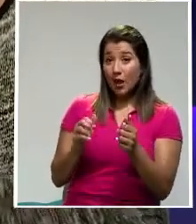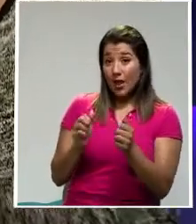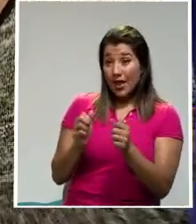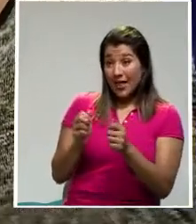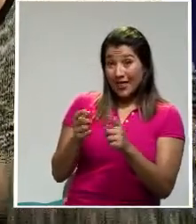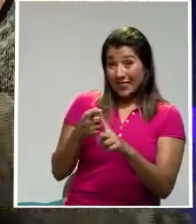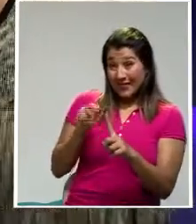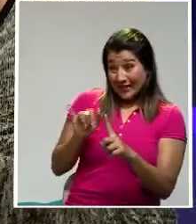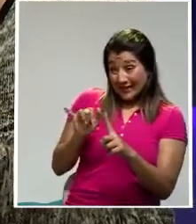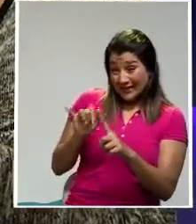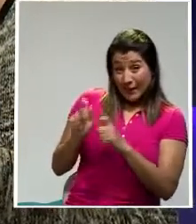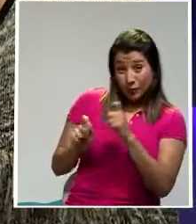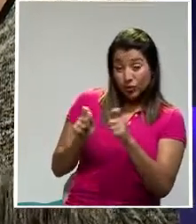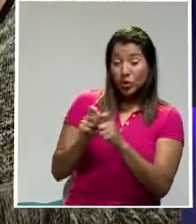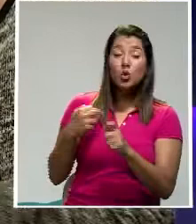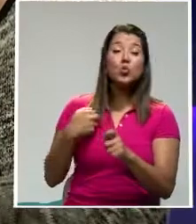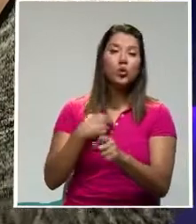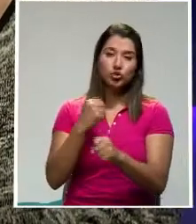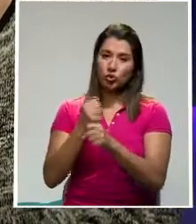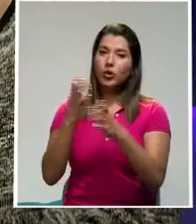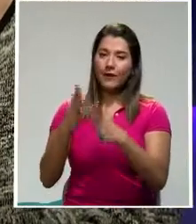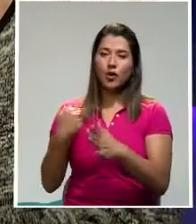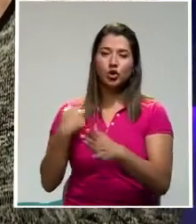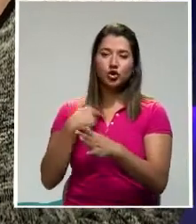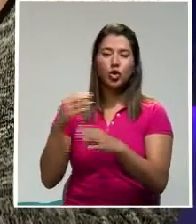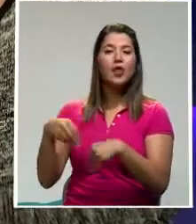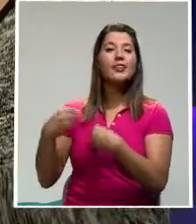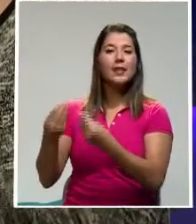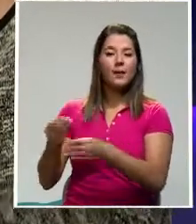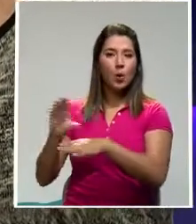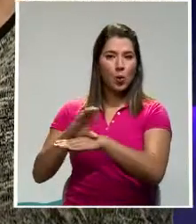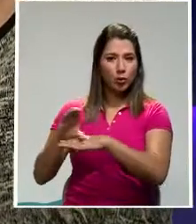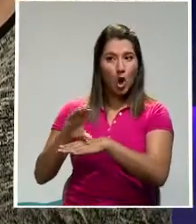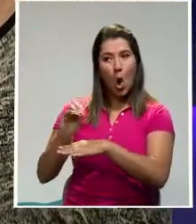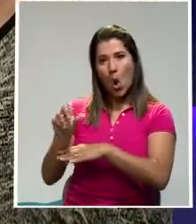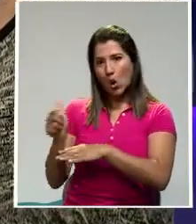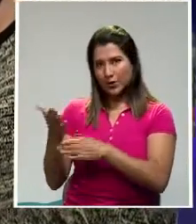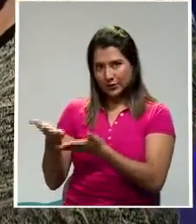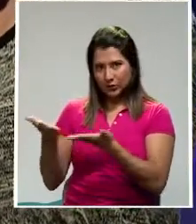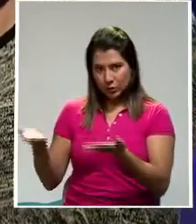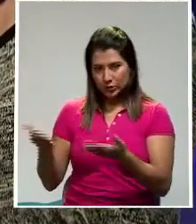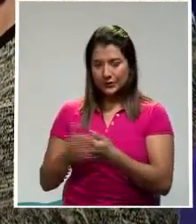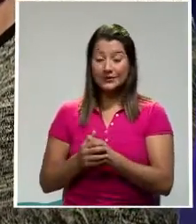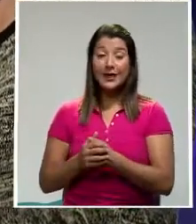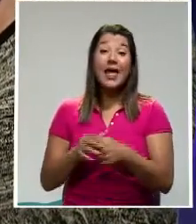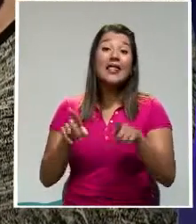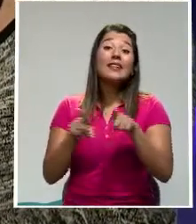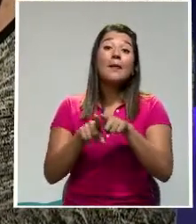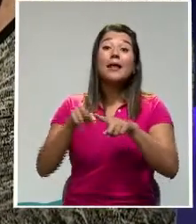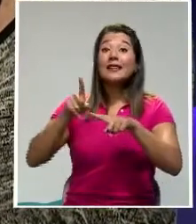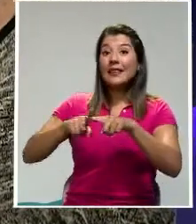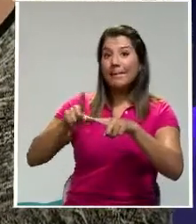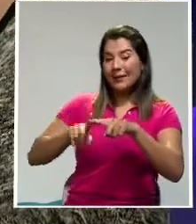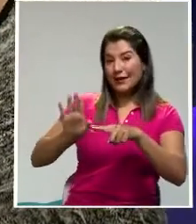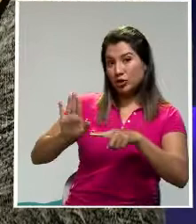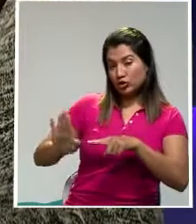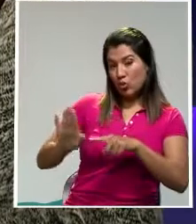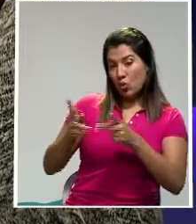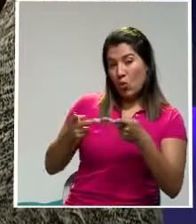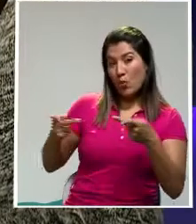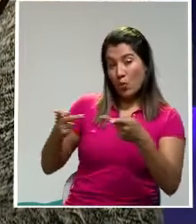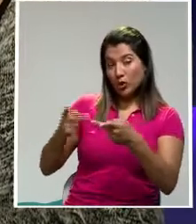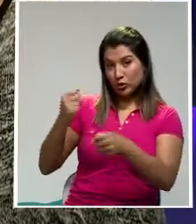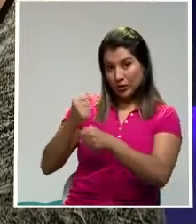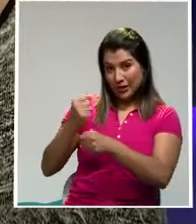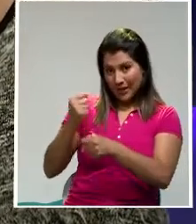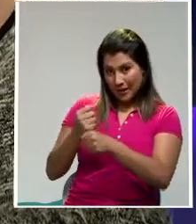sentido específico, nuestros funcionarios cuentan con el equipo, dependiendo también del puesto que tengan. Usualmente